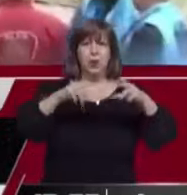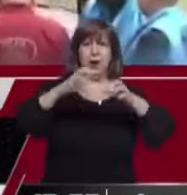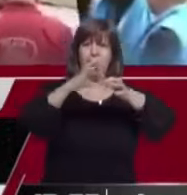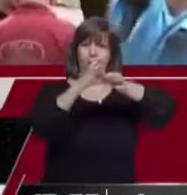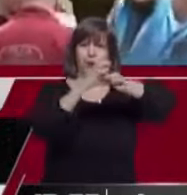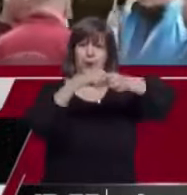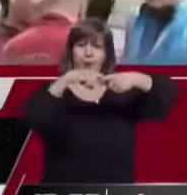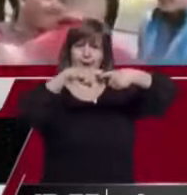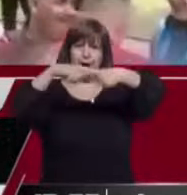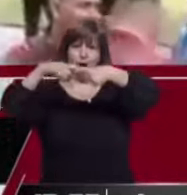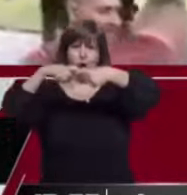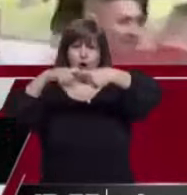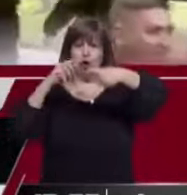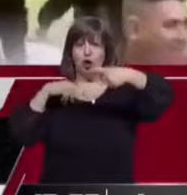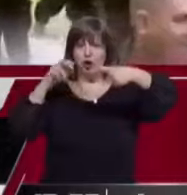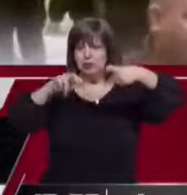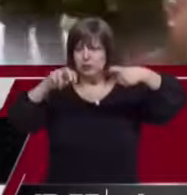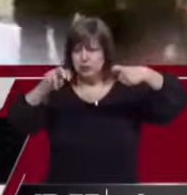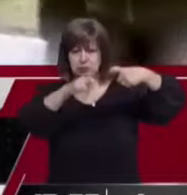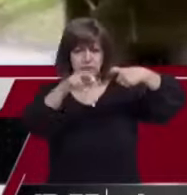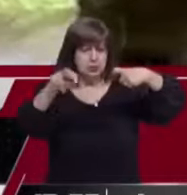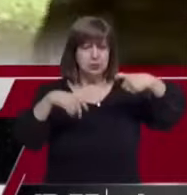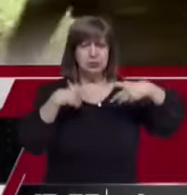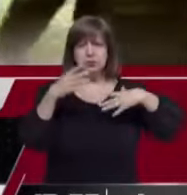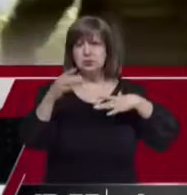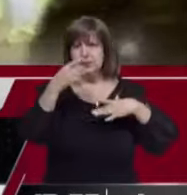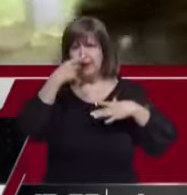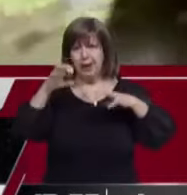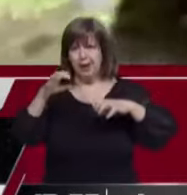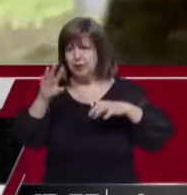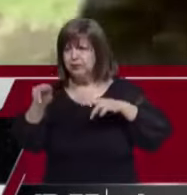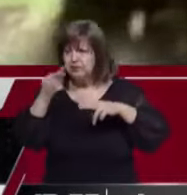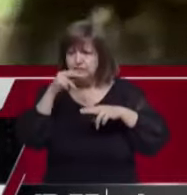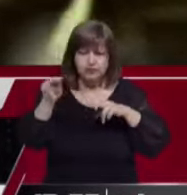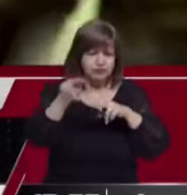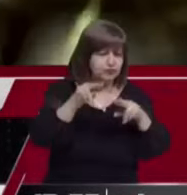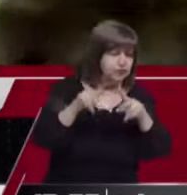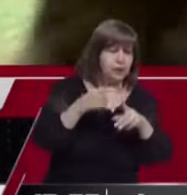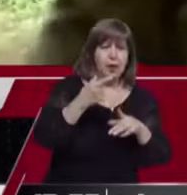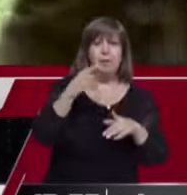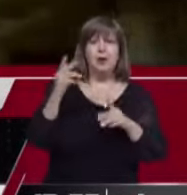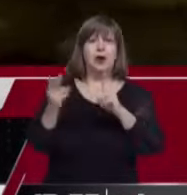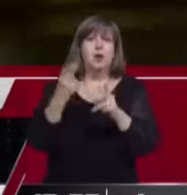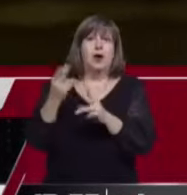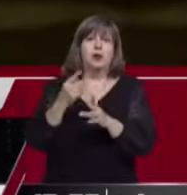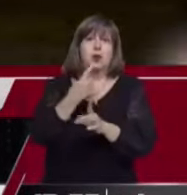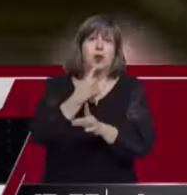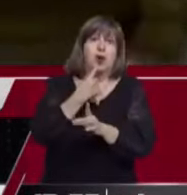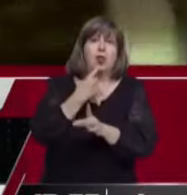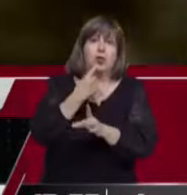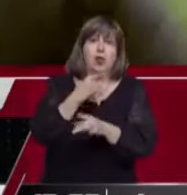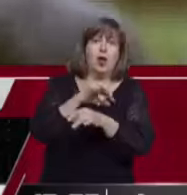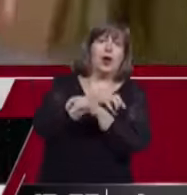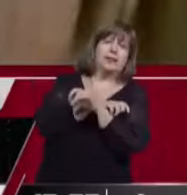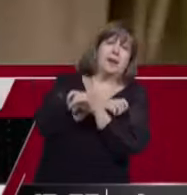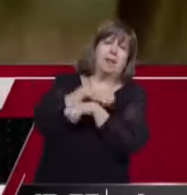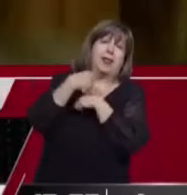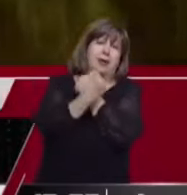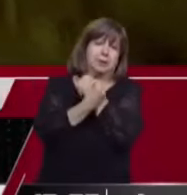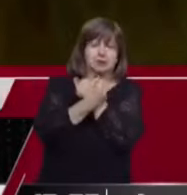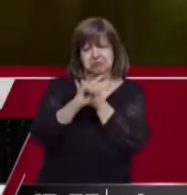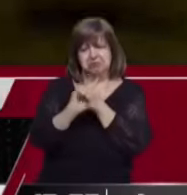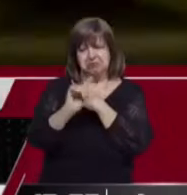confirmado que no hay ninguna persona espada que todos han sido evacuados algunos por sus propios medios otros con colaboración de personal del